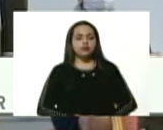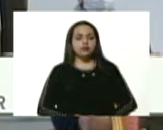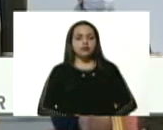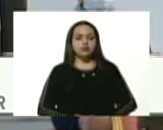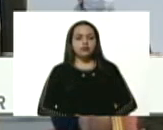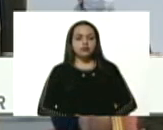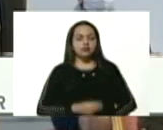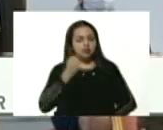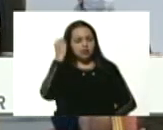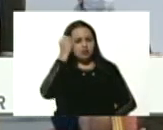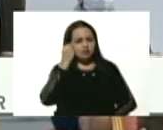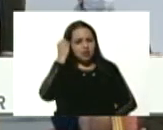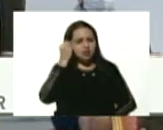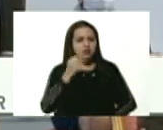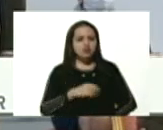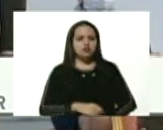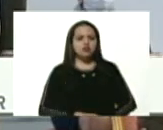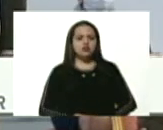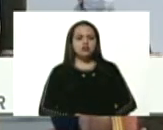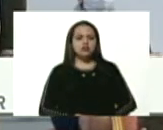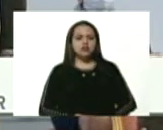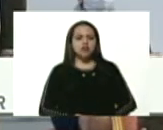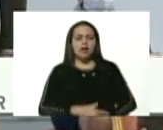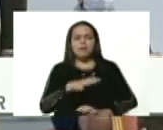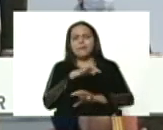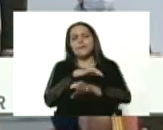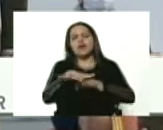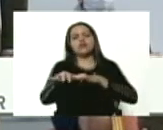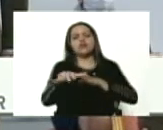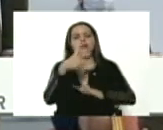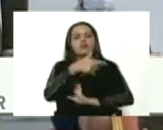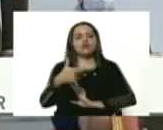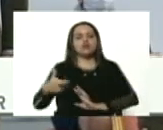que la absoluta e inmensa mayoría de los